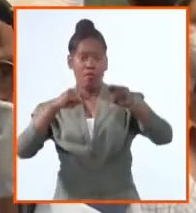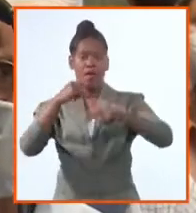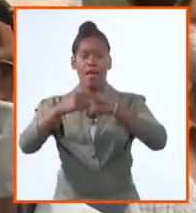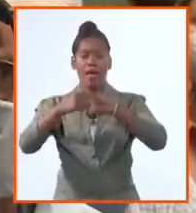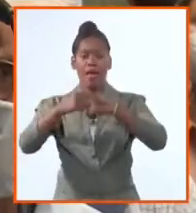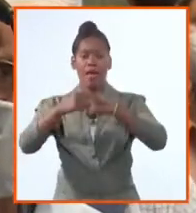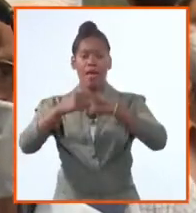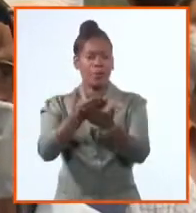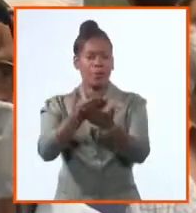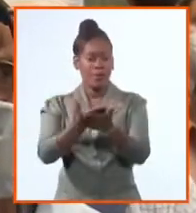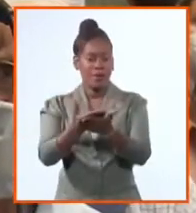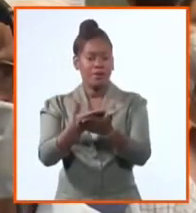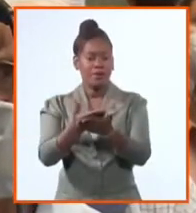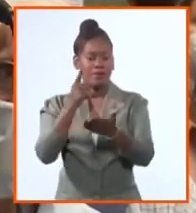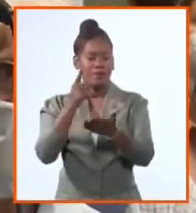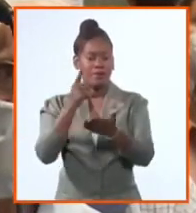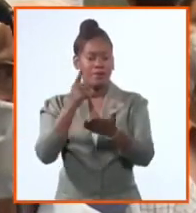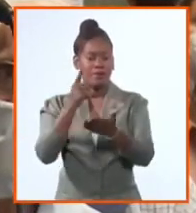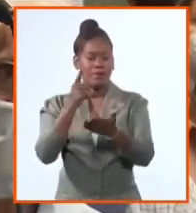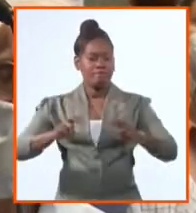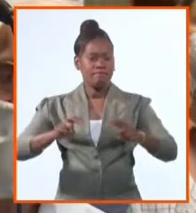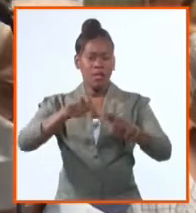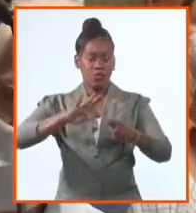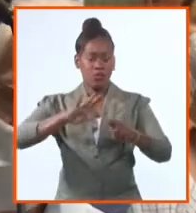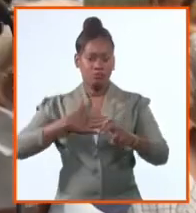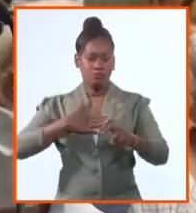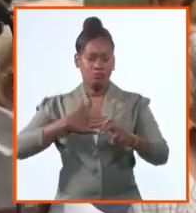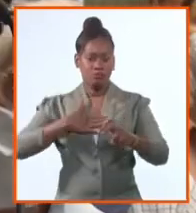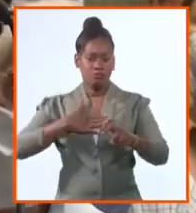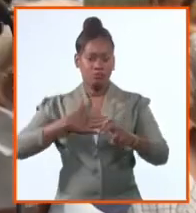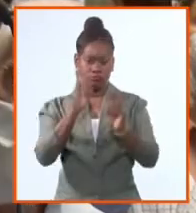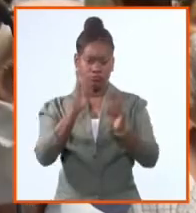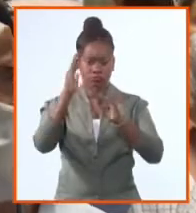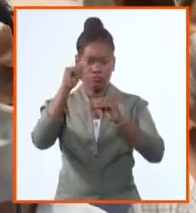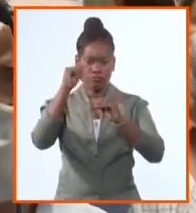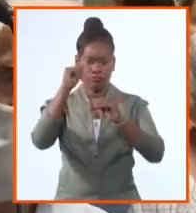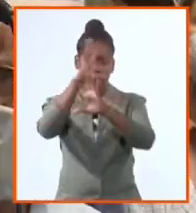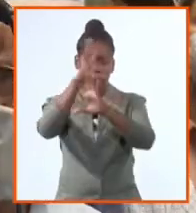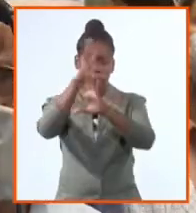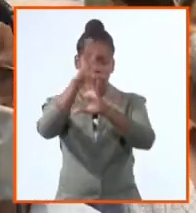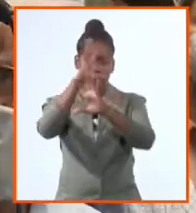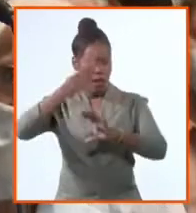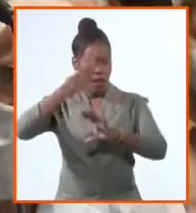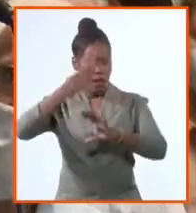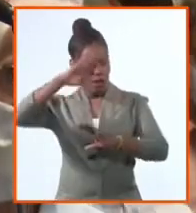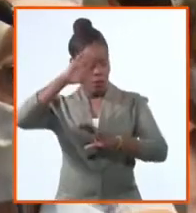que posteriormente se presentó al programa de Ciencias Sociales, que se llamaba Sociedad Cubana.